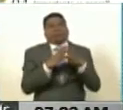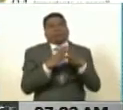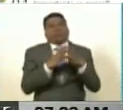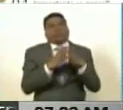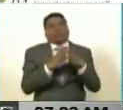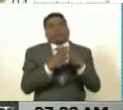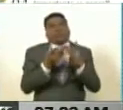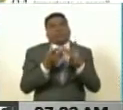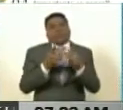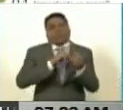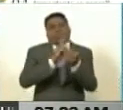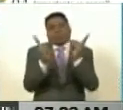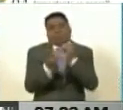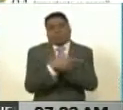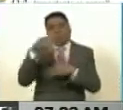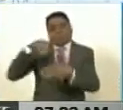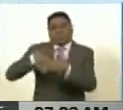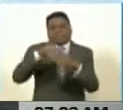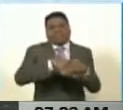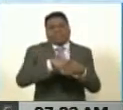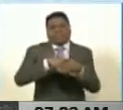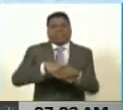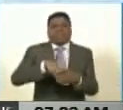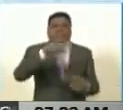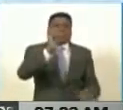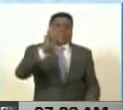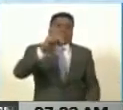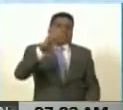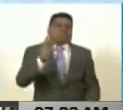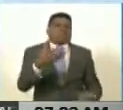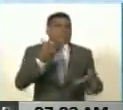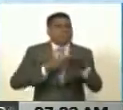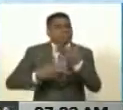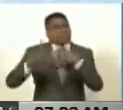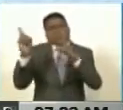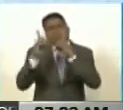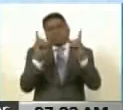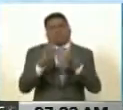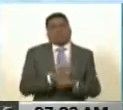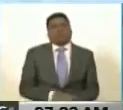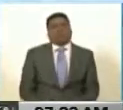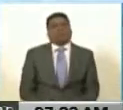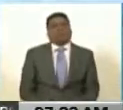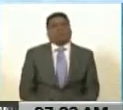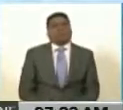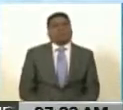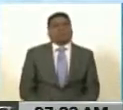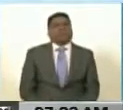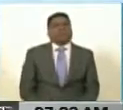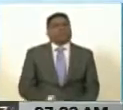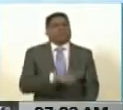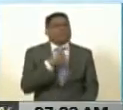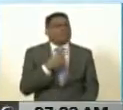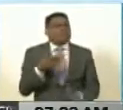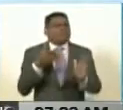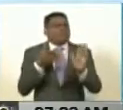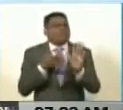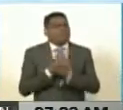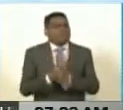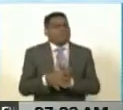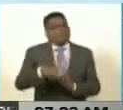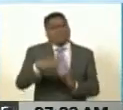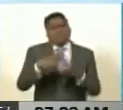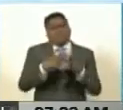apostado sinceramente al diálogo de los diversos factores. Le preguntamos acerca de esto, defensor, tomando en cuenta lo que es la posición del Vaticano y